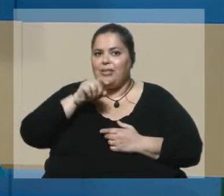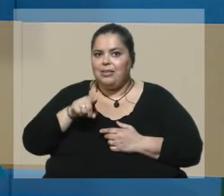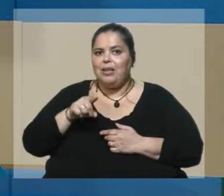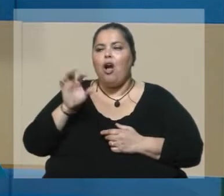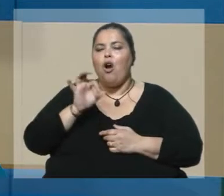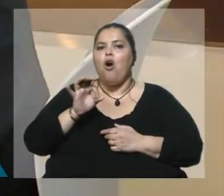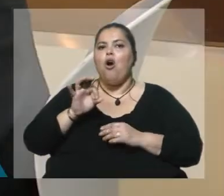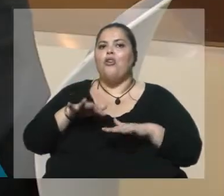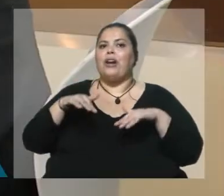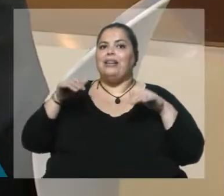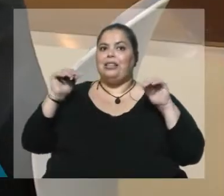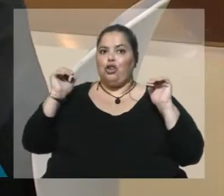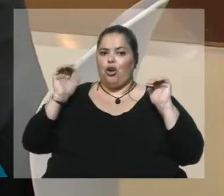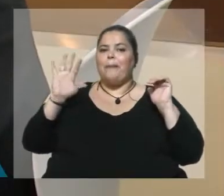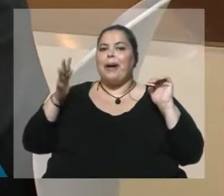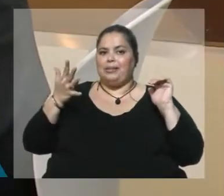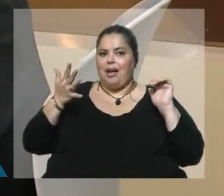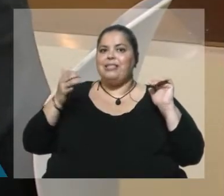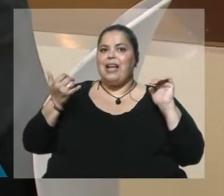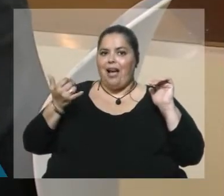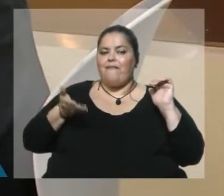esa exactamente